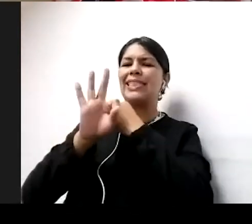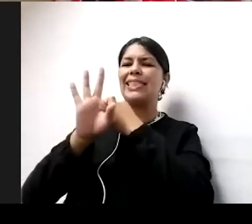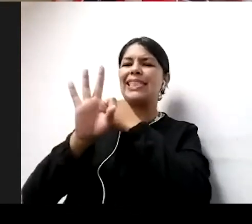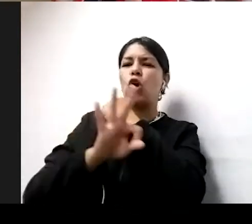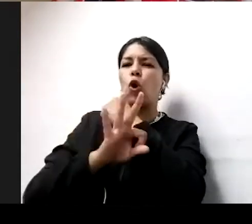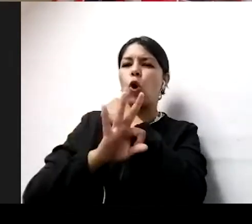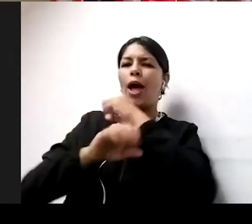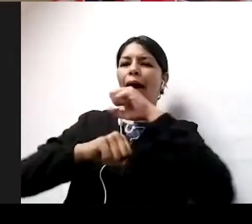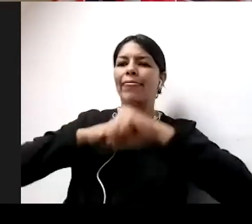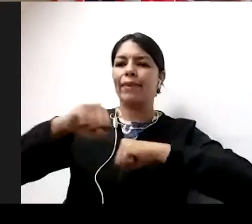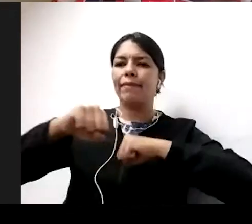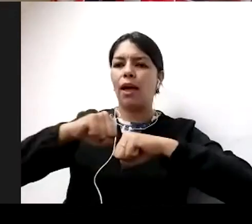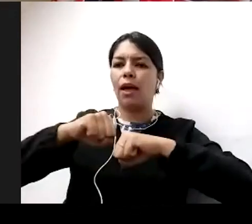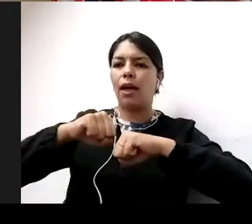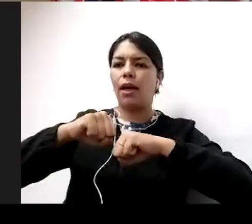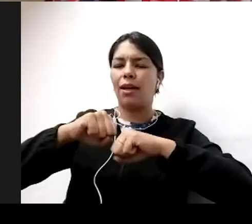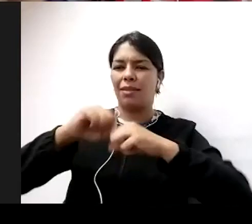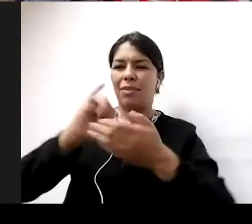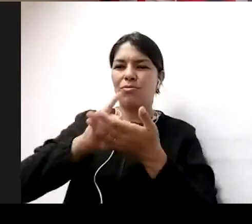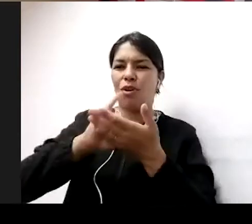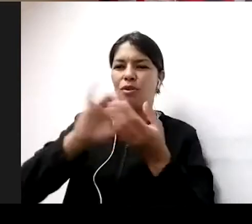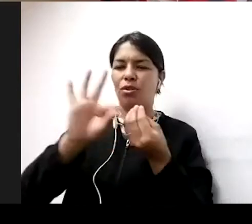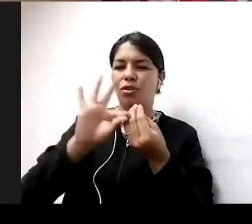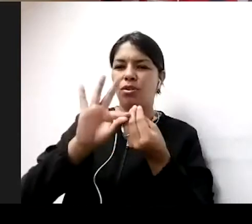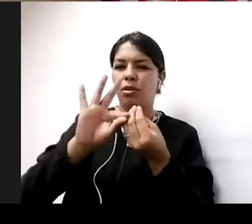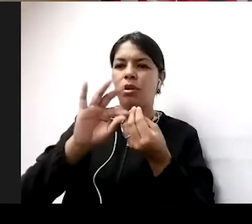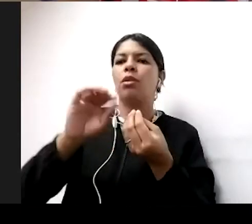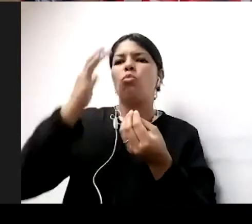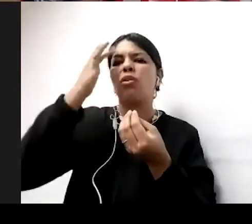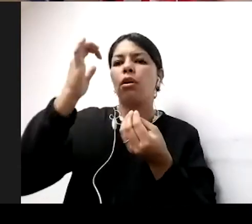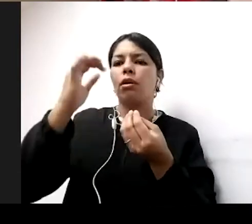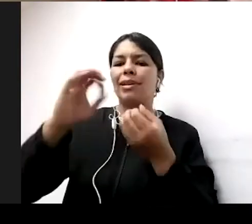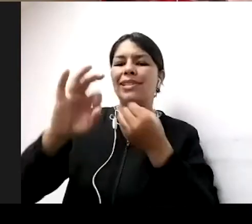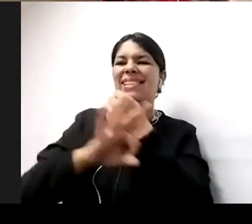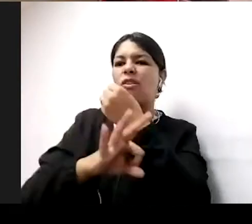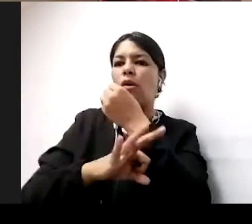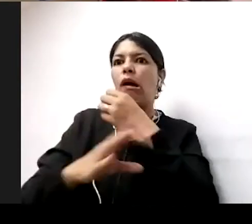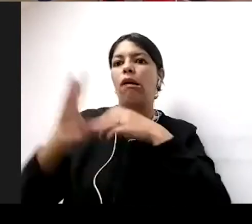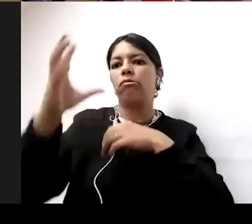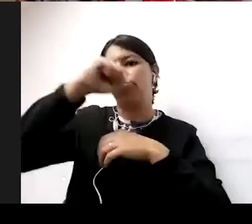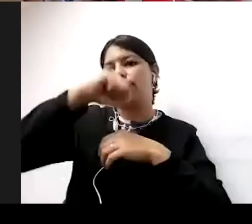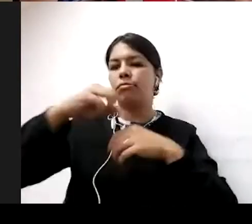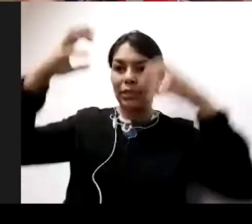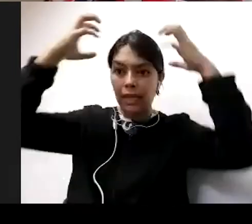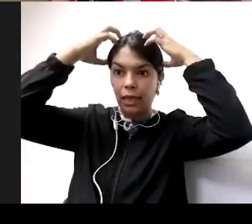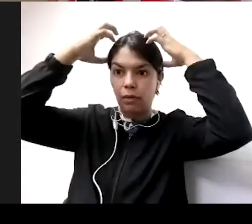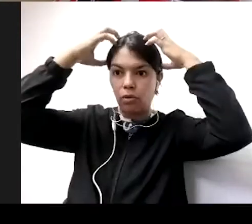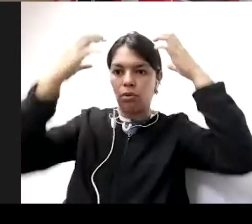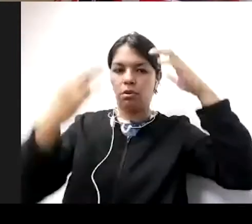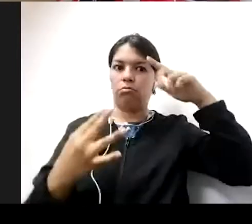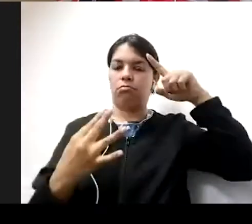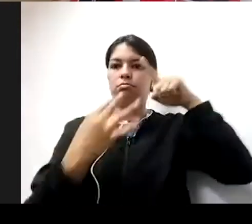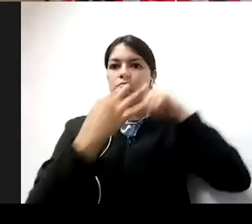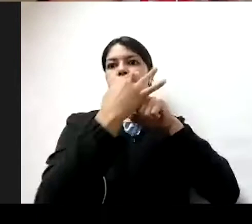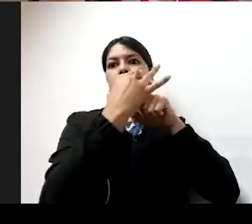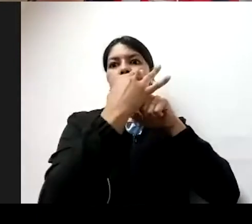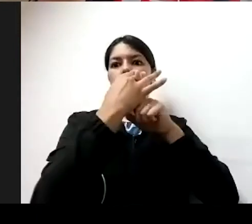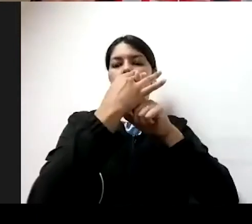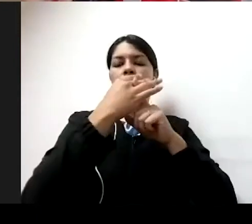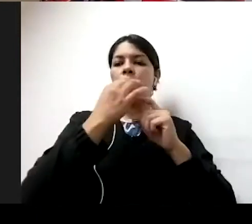el sistema nervioso central, que es como el computador del cuerpo, que es lo que hace que el cuerpo funcione de la manera en la que